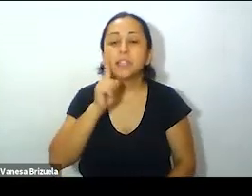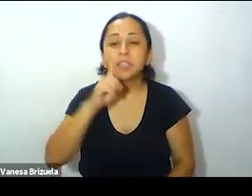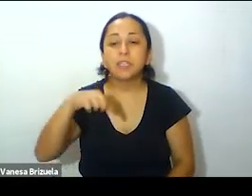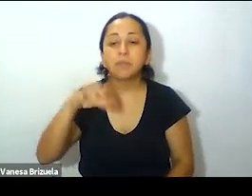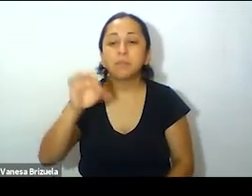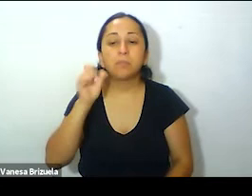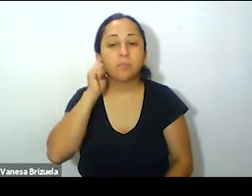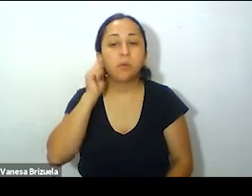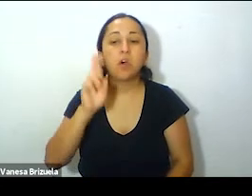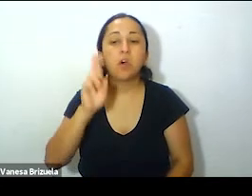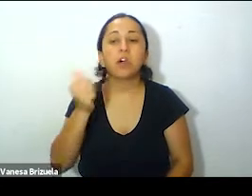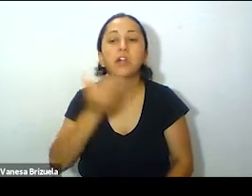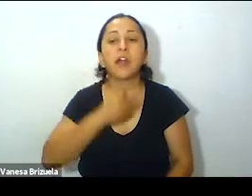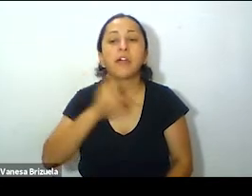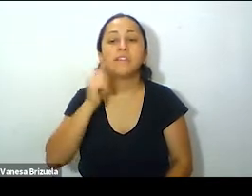Hoy vamos a ver